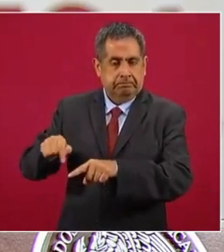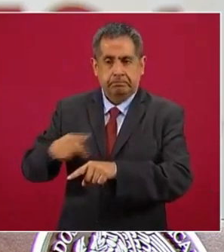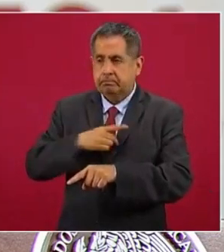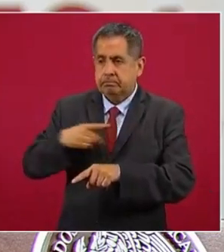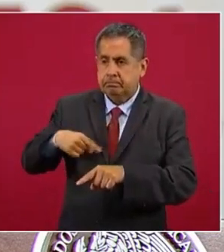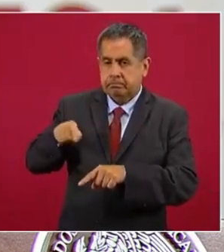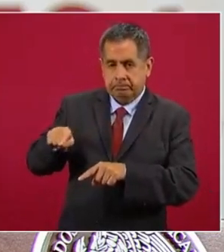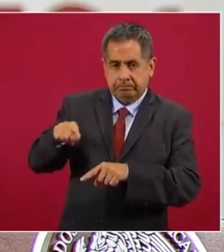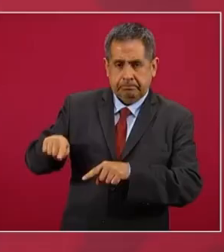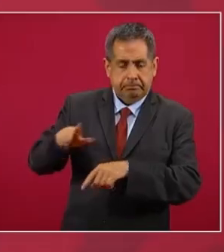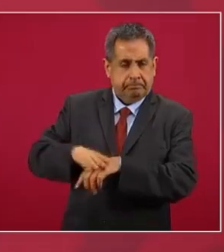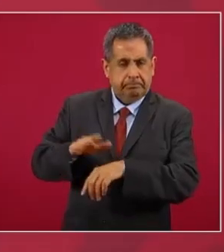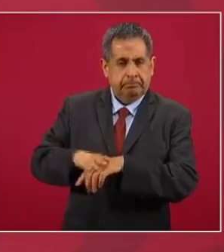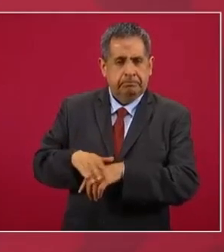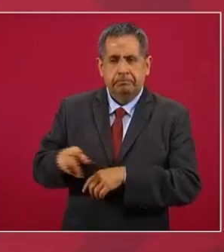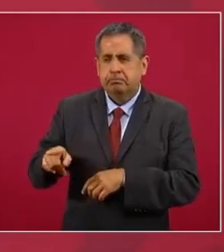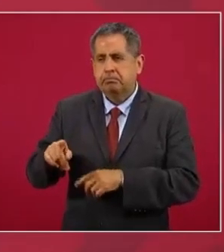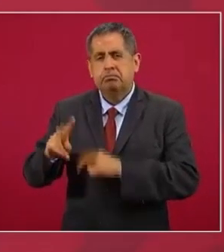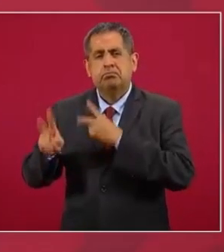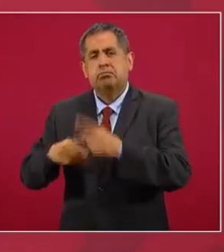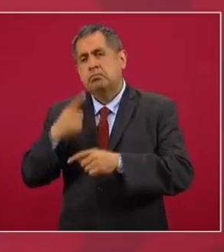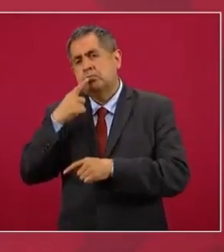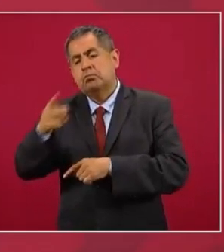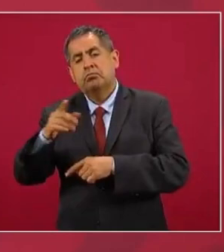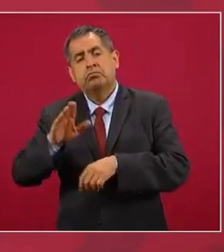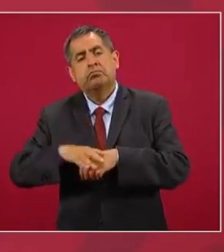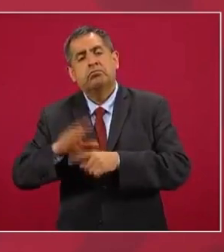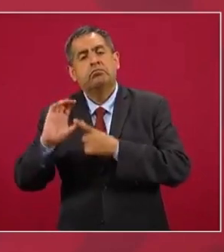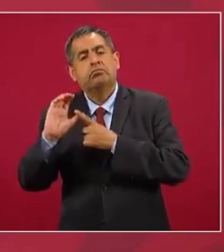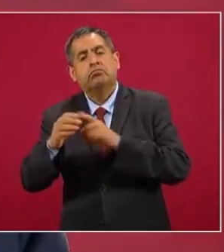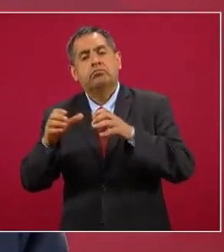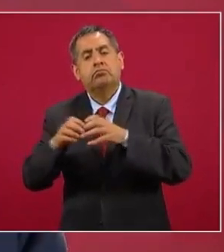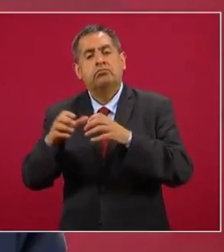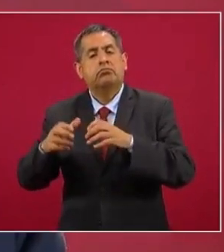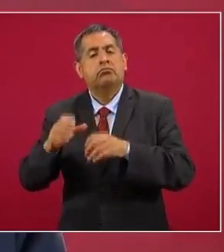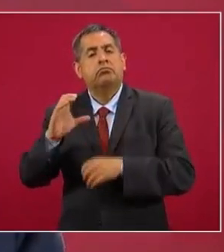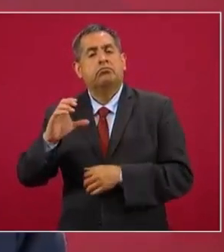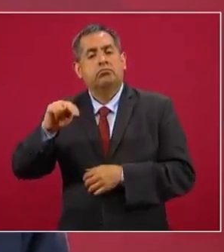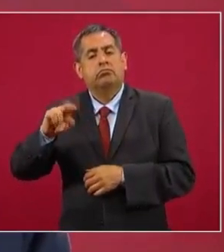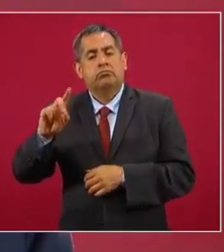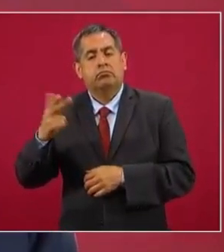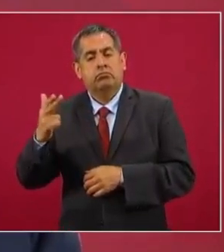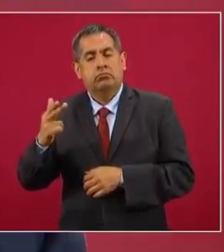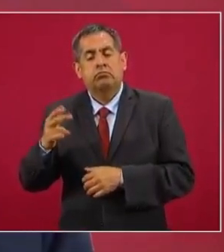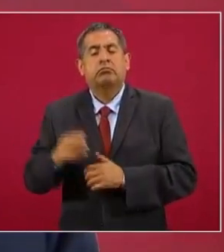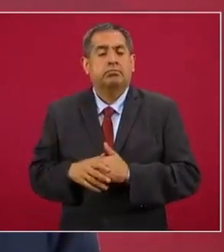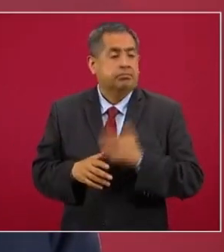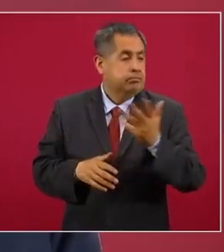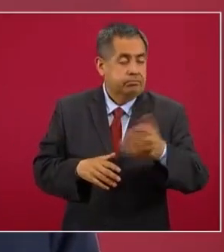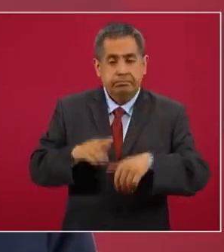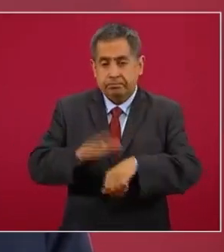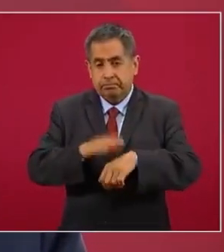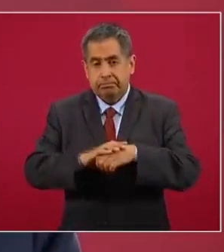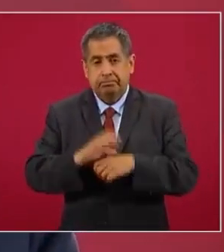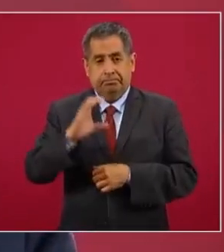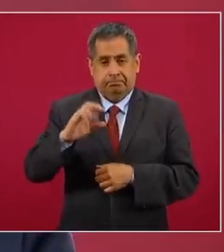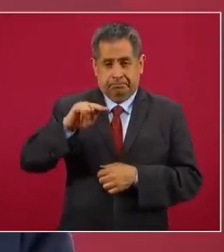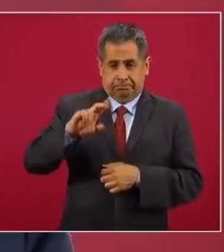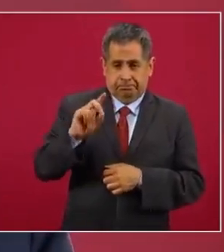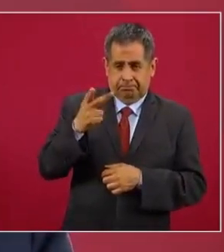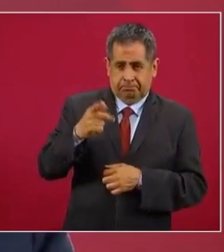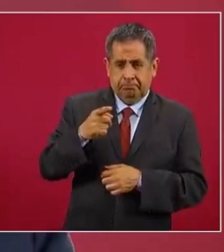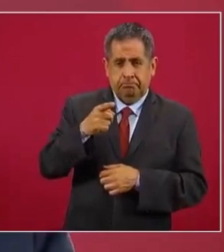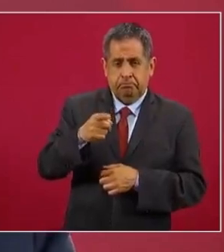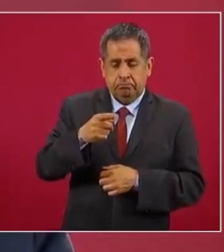deberían de acudir a la Comisión Nacional de Derechos Humanos. Es más, la Comisión de Derechos Humanos,